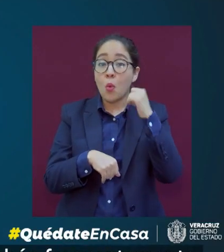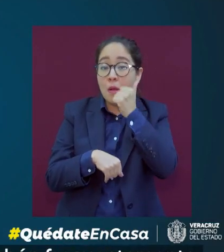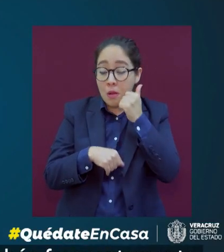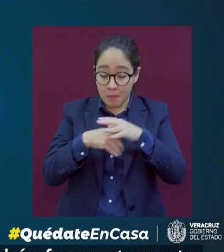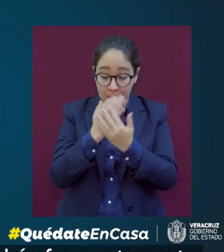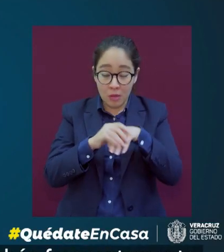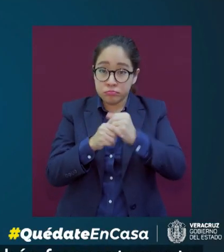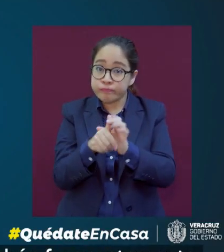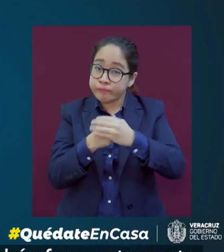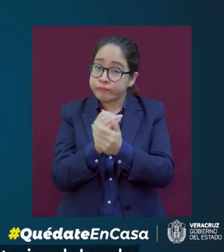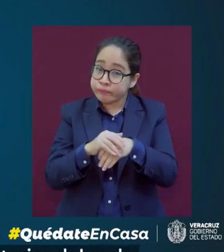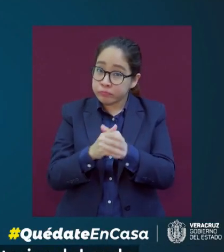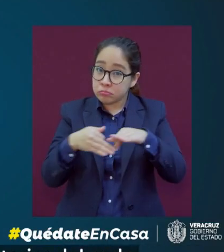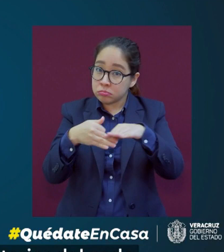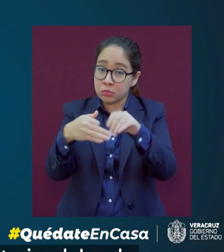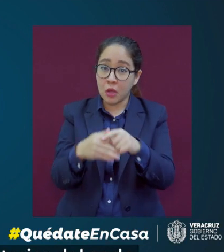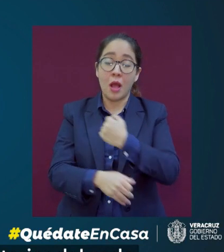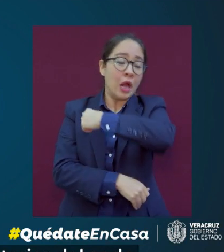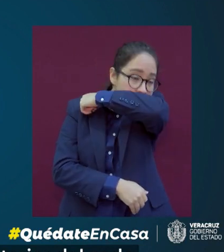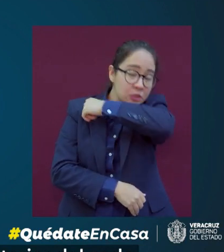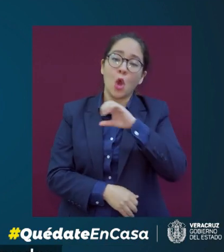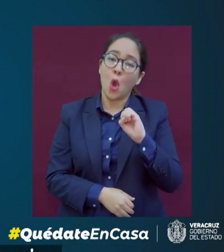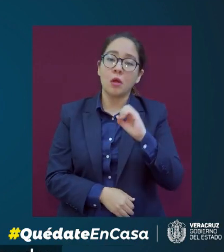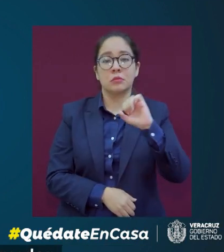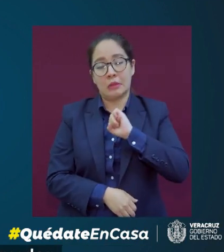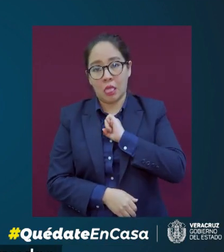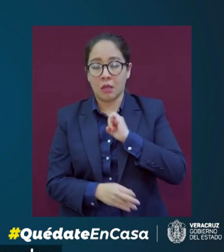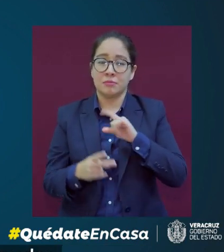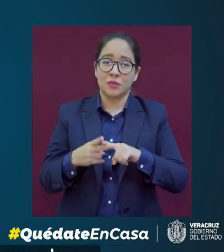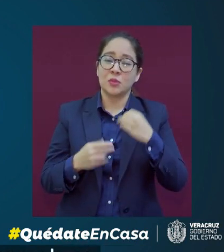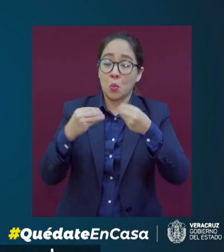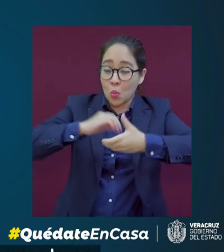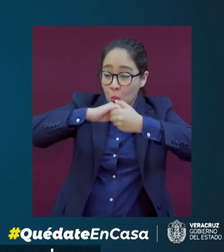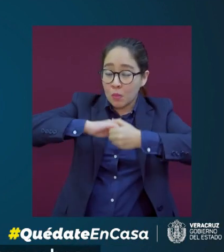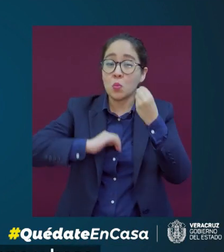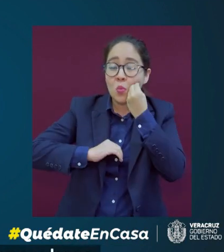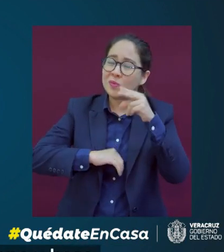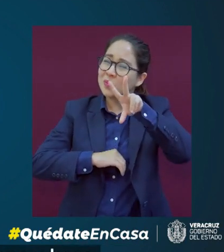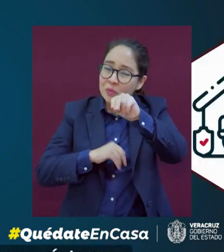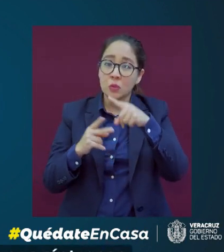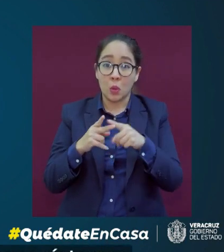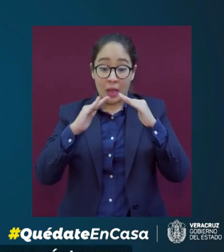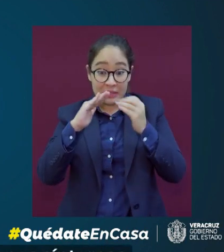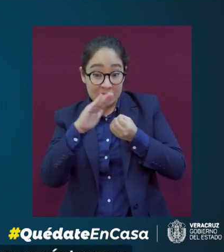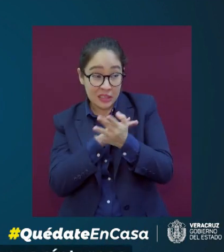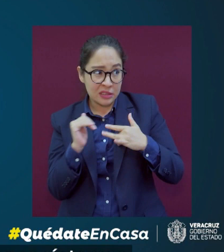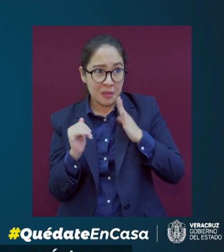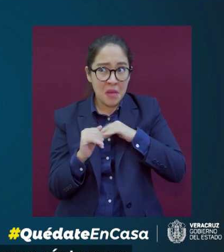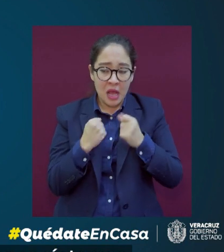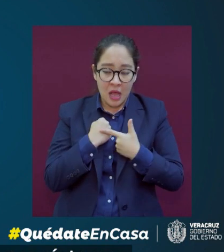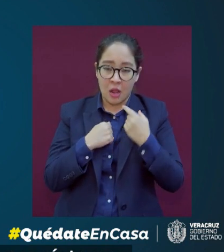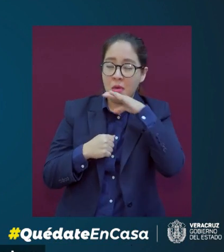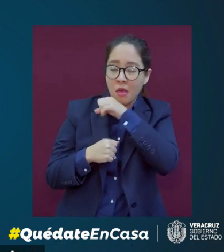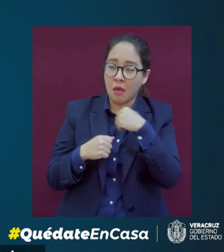manos con agua y jabón frecuentemente Tápate la boca con el interior del codo al toser o estornudar Evita saludos de mano y beso Evita salir de casa